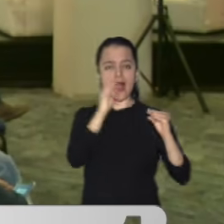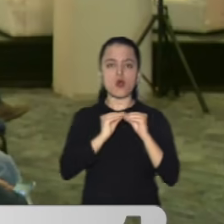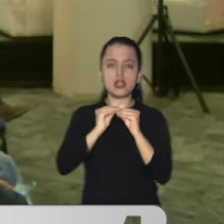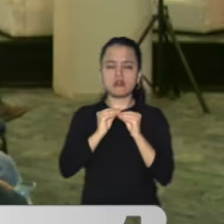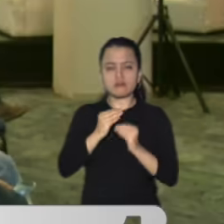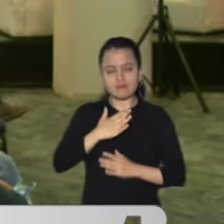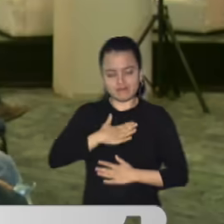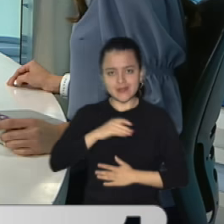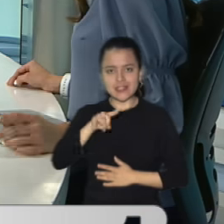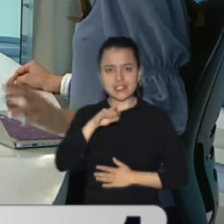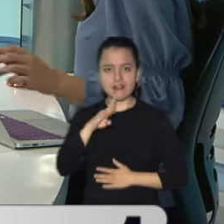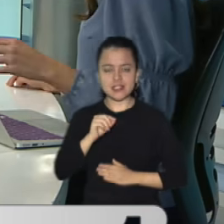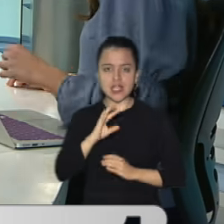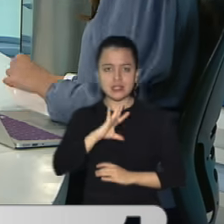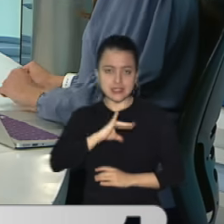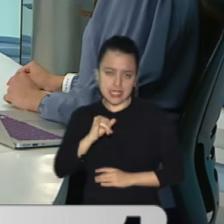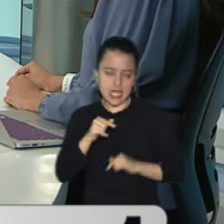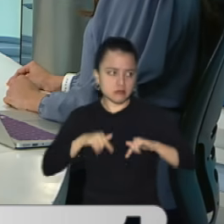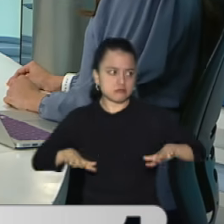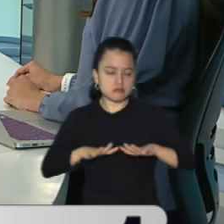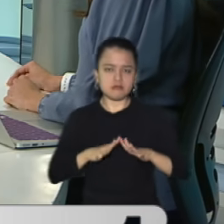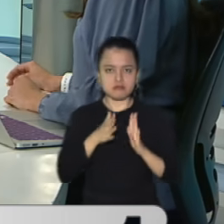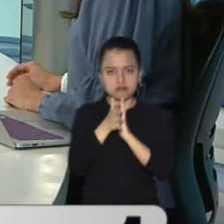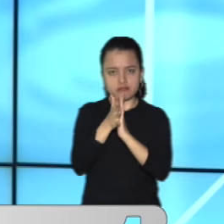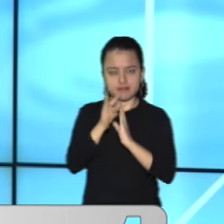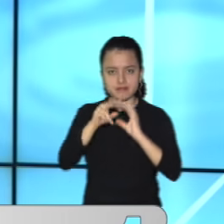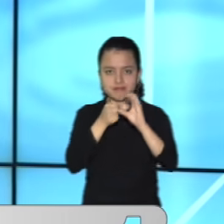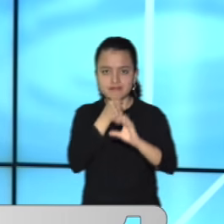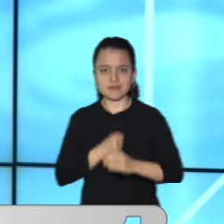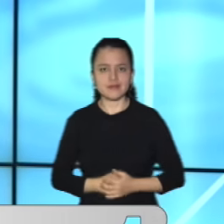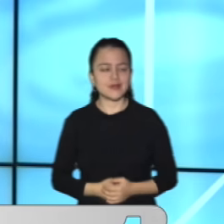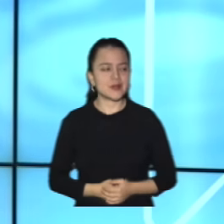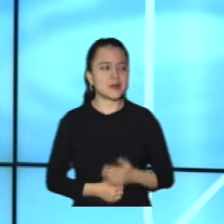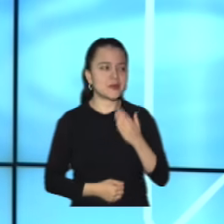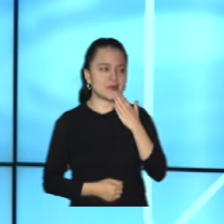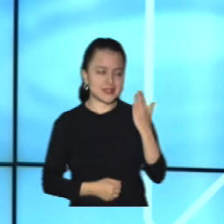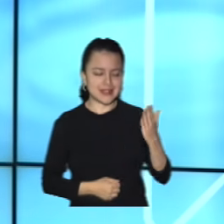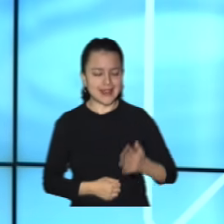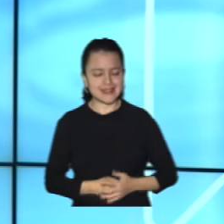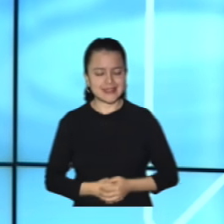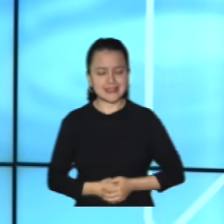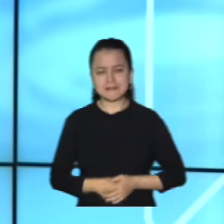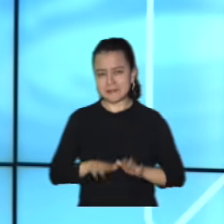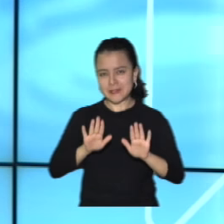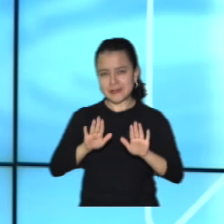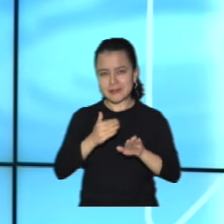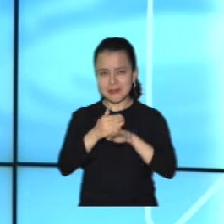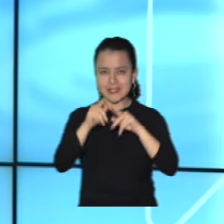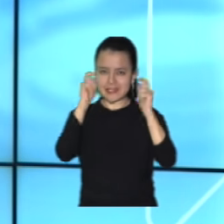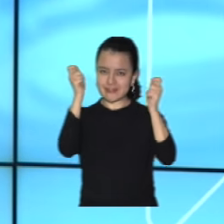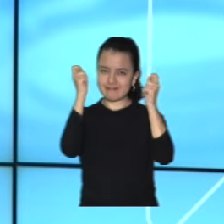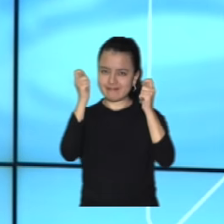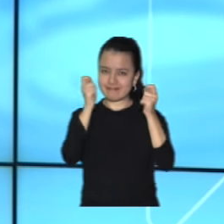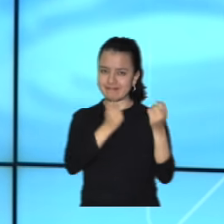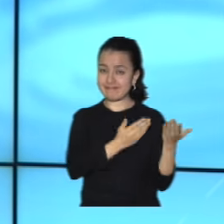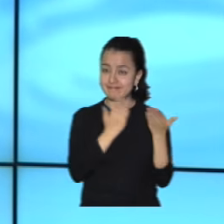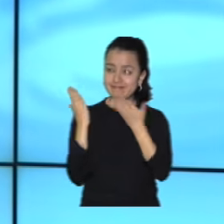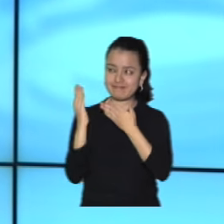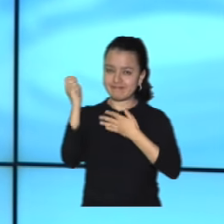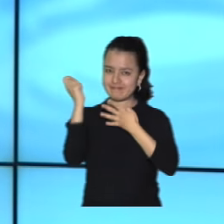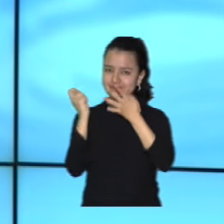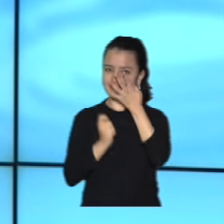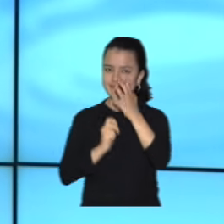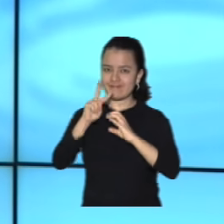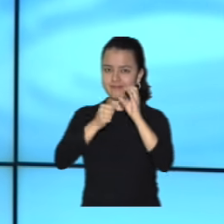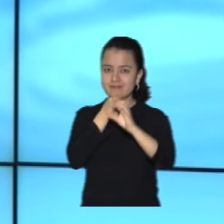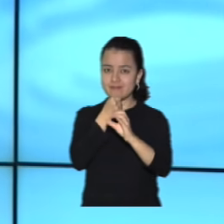desde Cali, Sebastián Bedoya, Noticentro 1, CMI. Sebastián, muchas gracias. Es momento de hacer una pequeña pausa en Noticentro 1 CMI, pero al